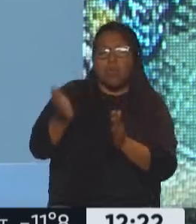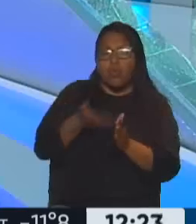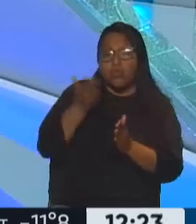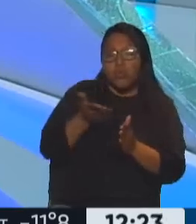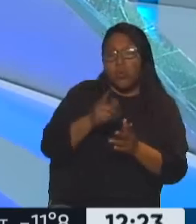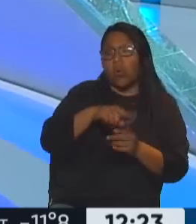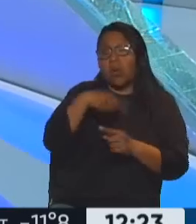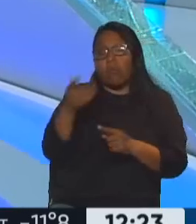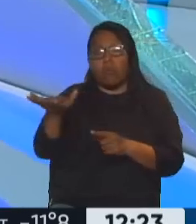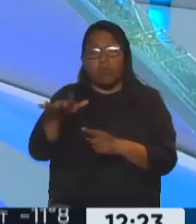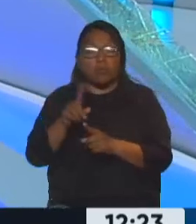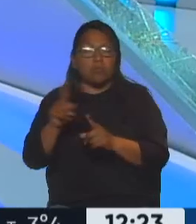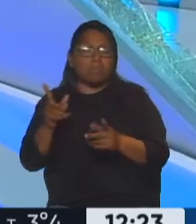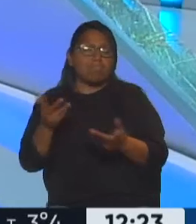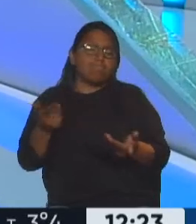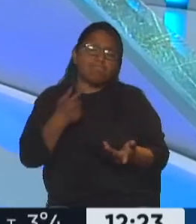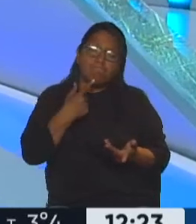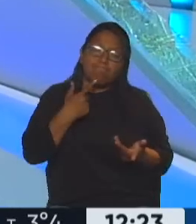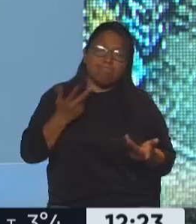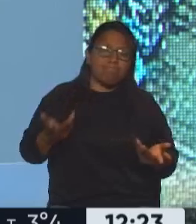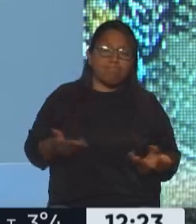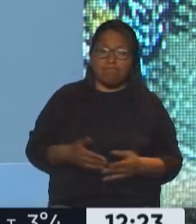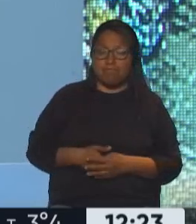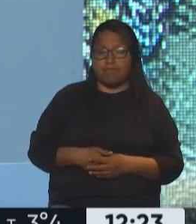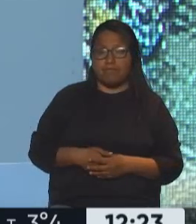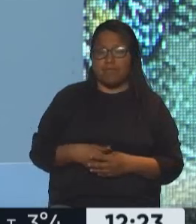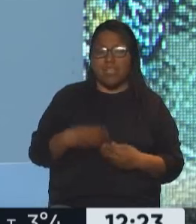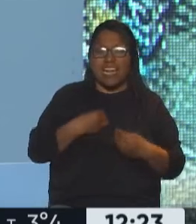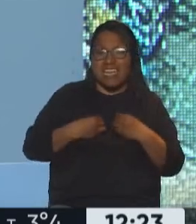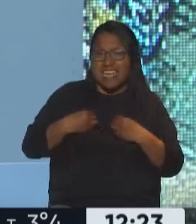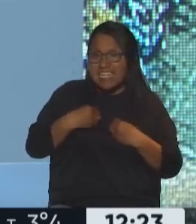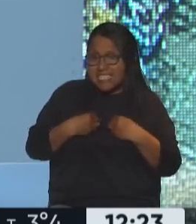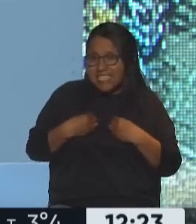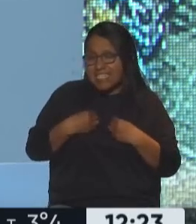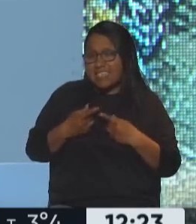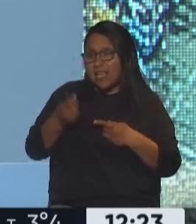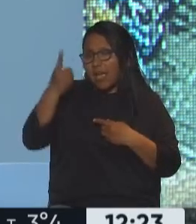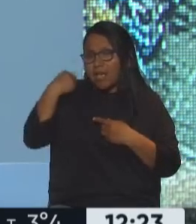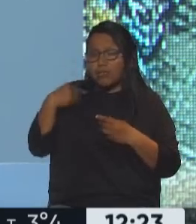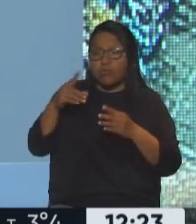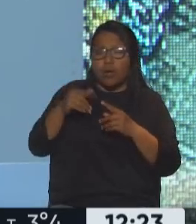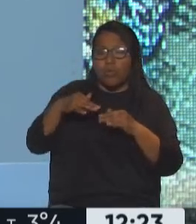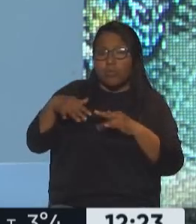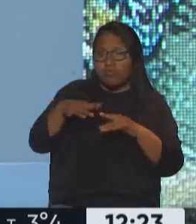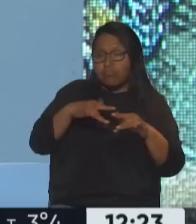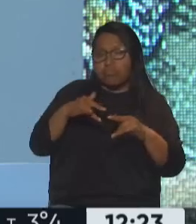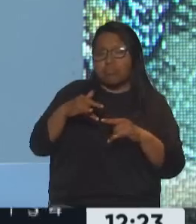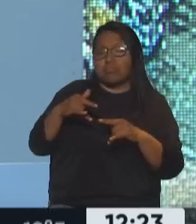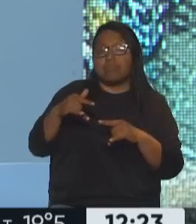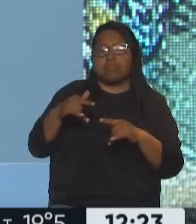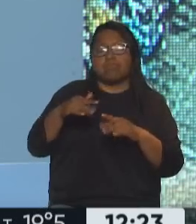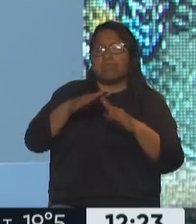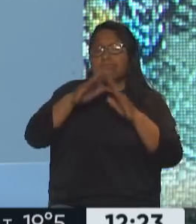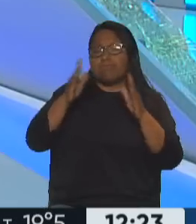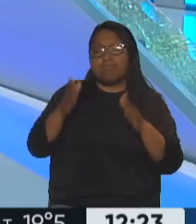a otro destino? Yo te diría que la sensación que dejaron ayer algunos comentarios que recibimos del Palacio de Hacienda es